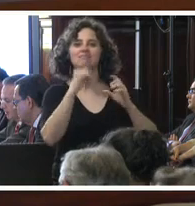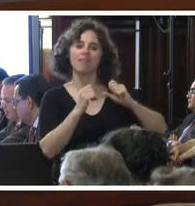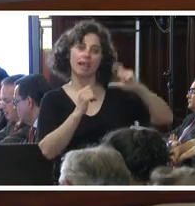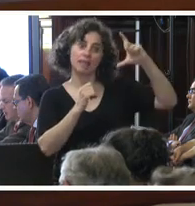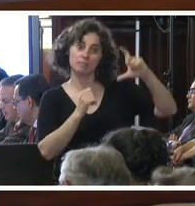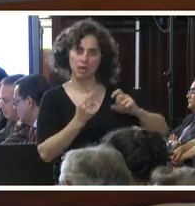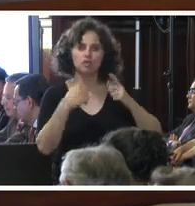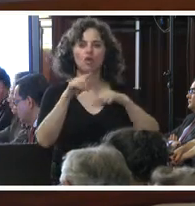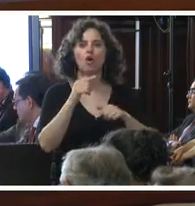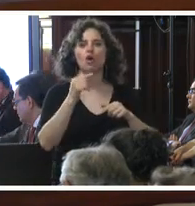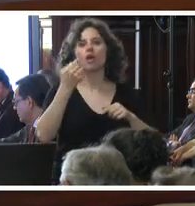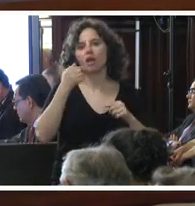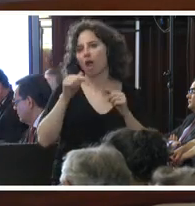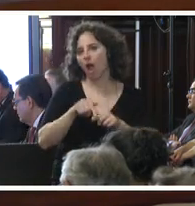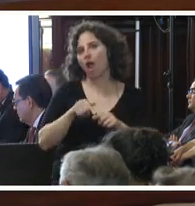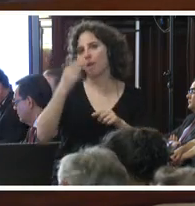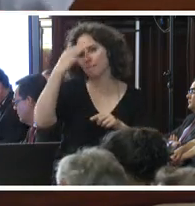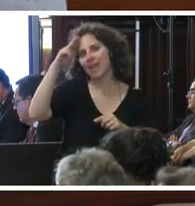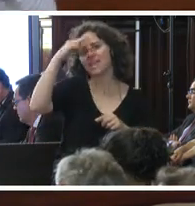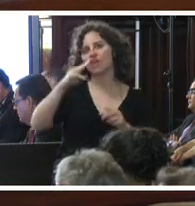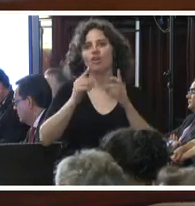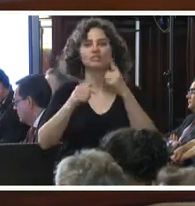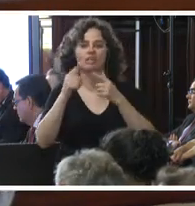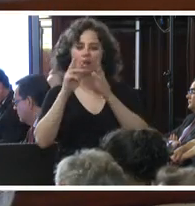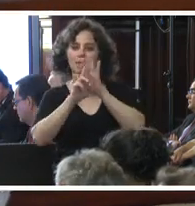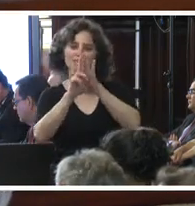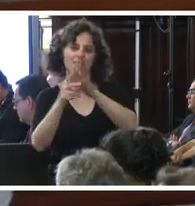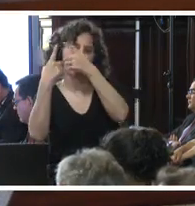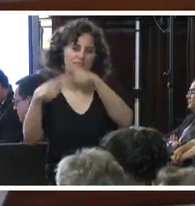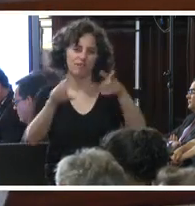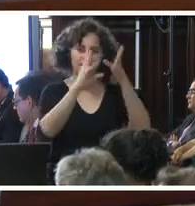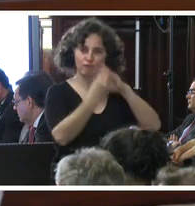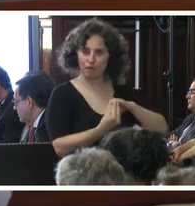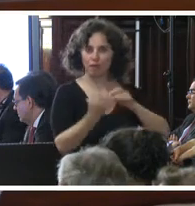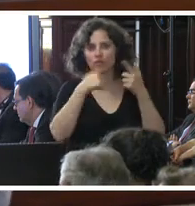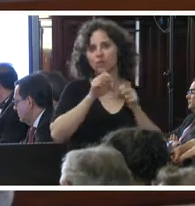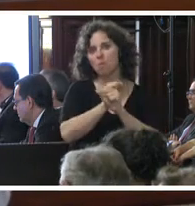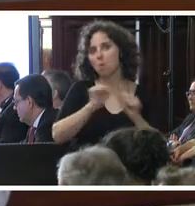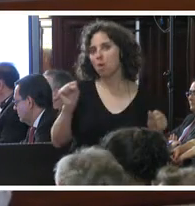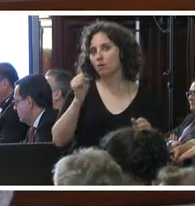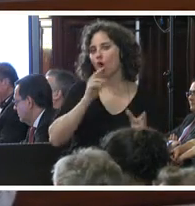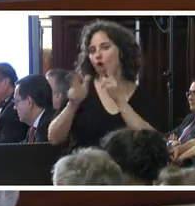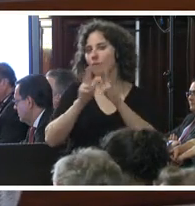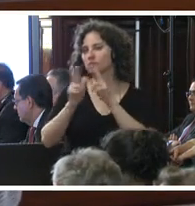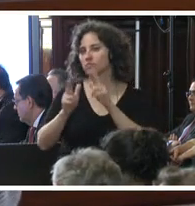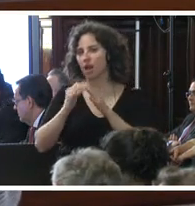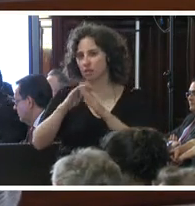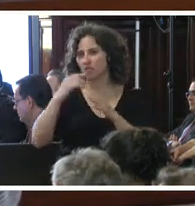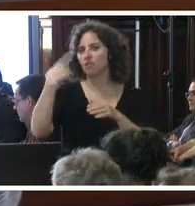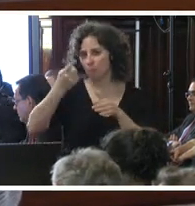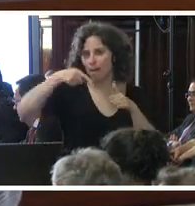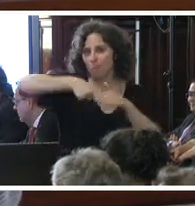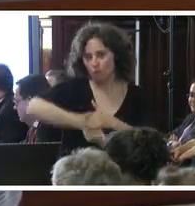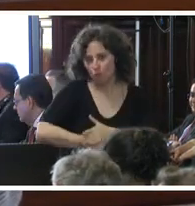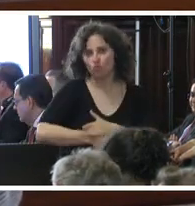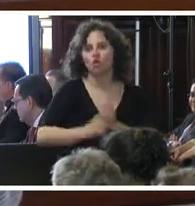estar acá, pero en México se representa en forma dinámica. Entonces, bueno, lo podemos conversar más a fondo.